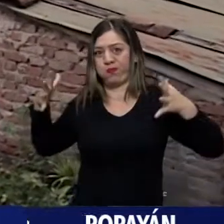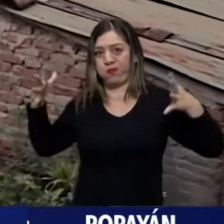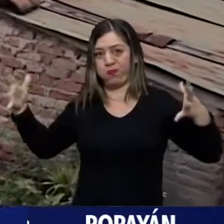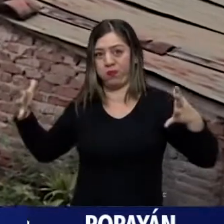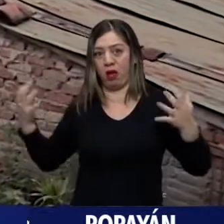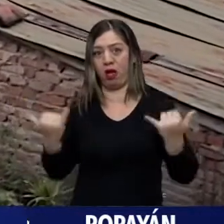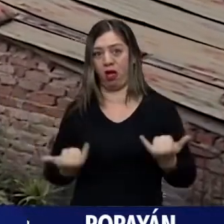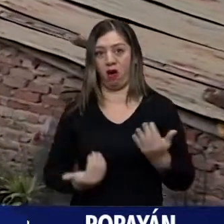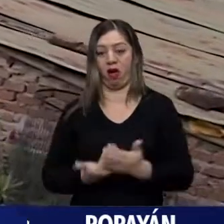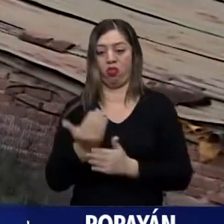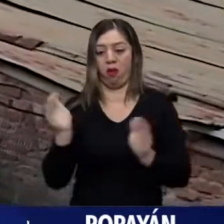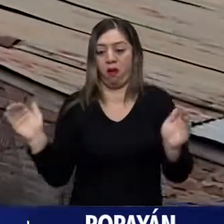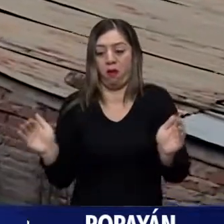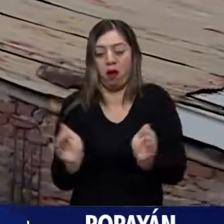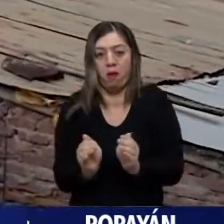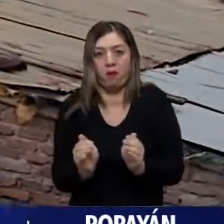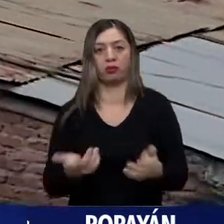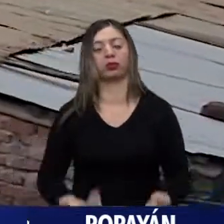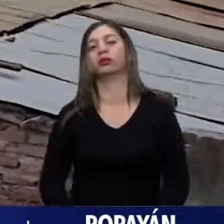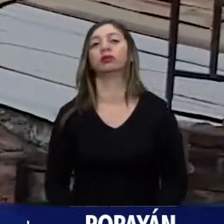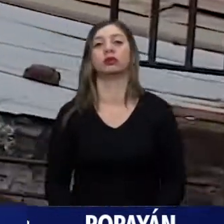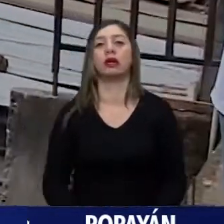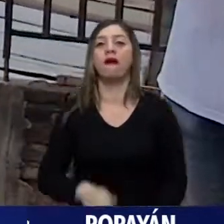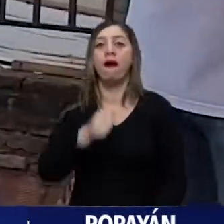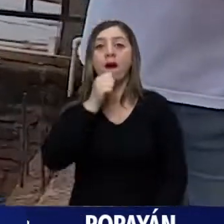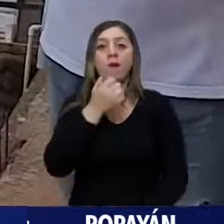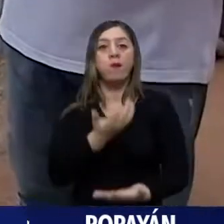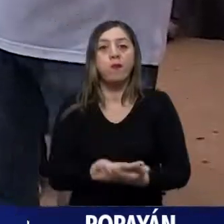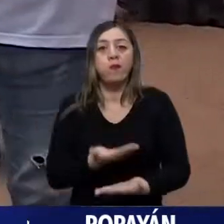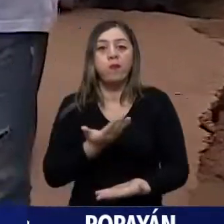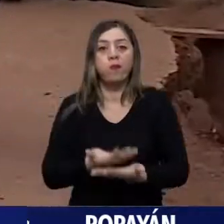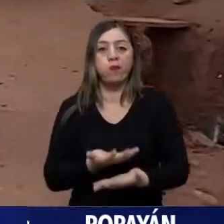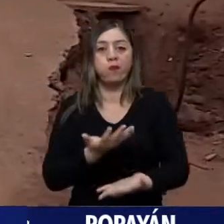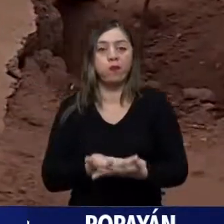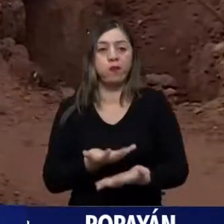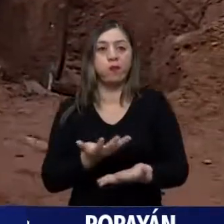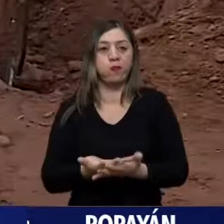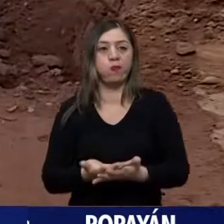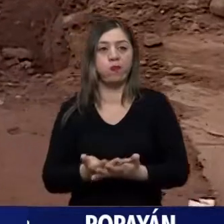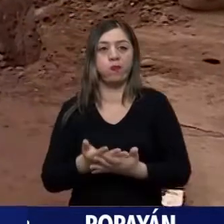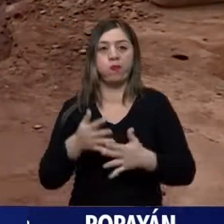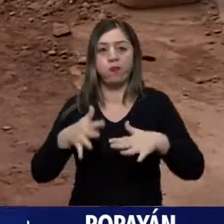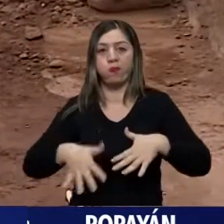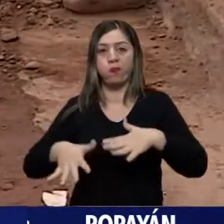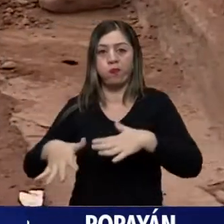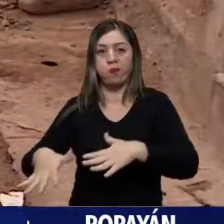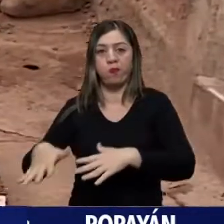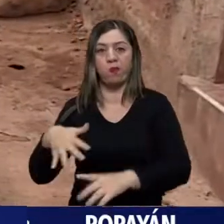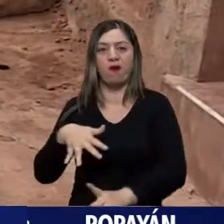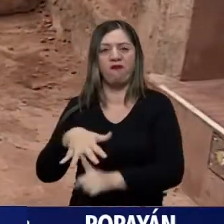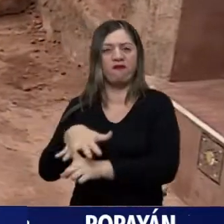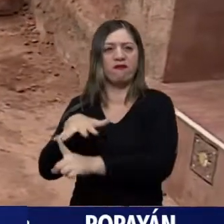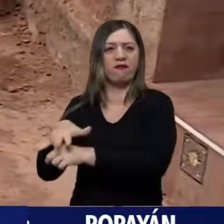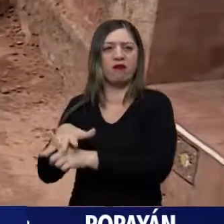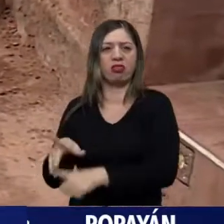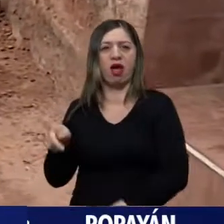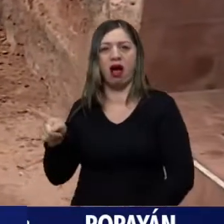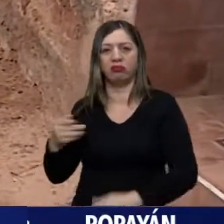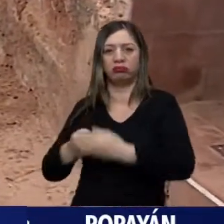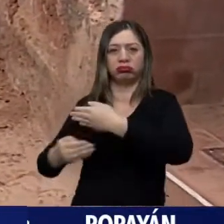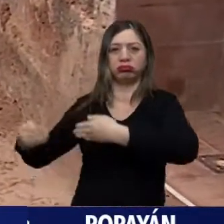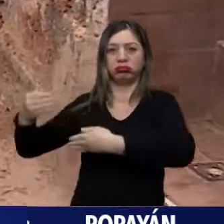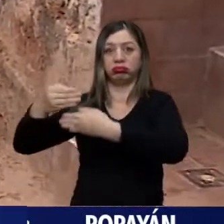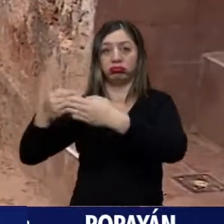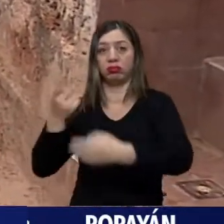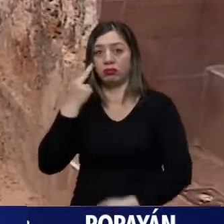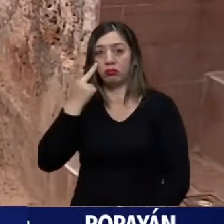nueva. Entonces, ¿qué puede pasar? Que ya las filtraciones se están metiendo hacia allá, afectando cada vez ese muro. Ahora, si